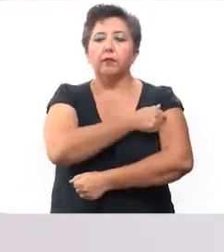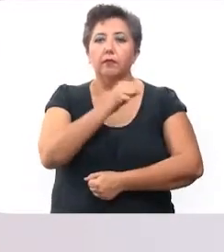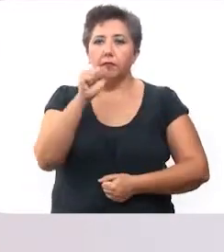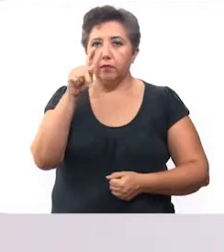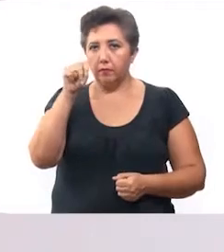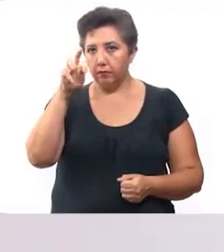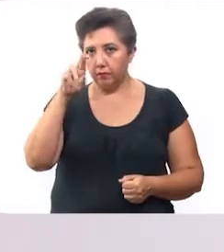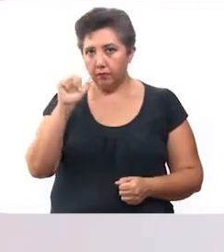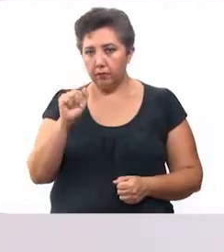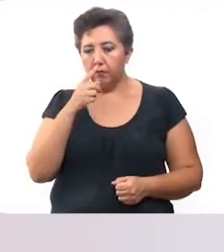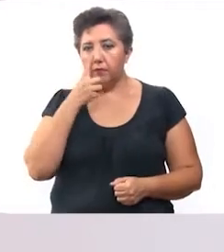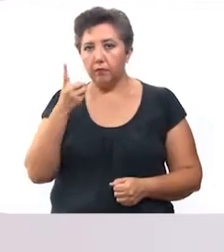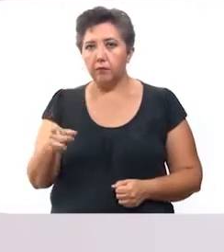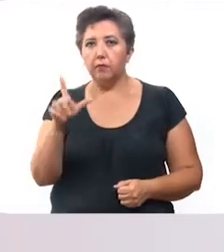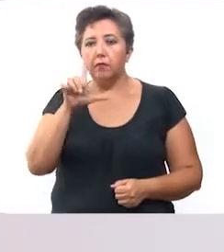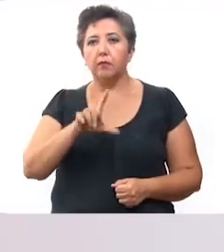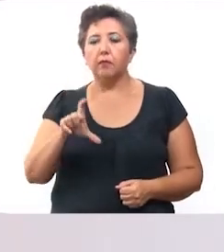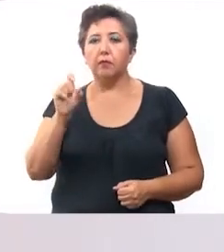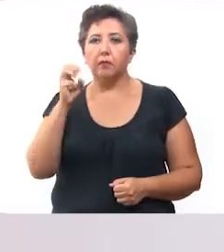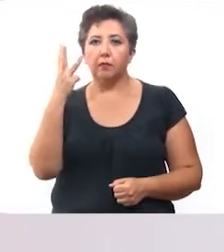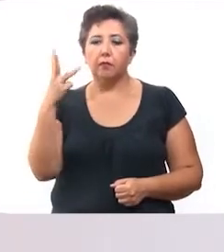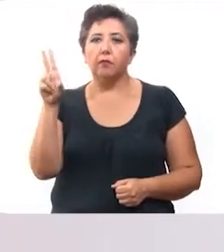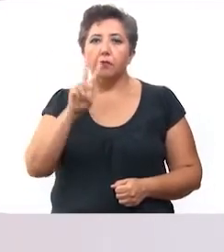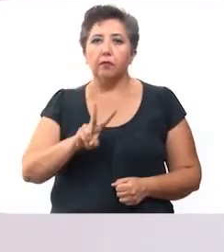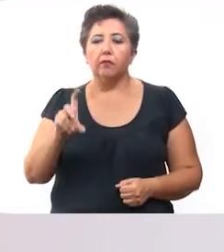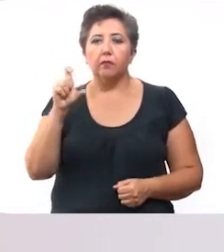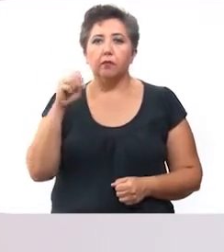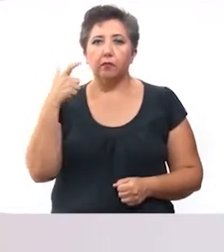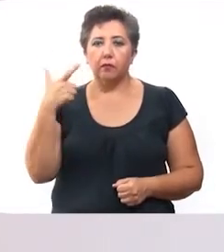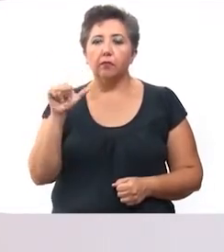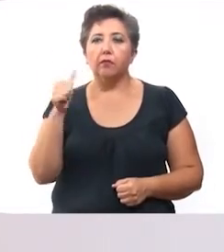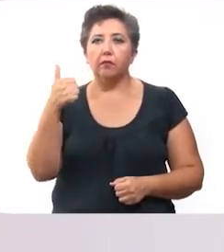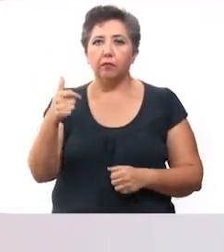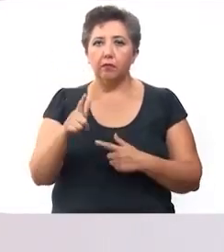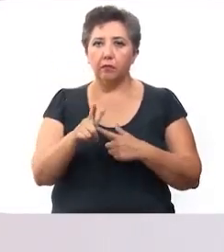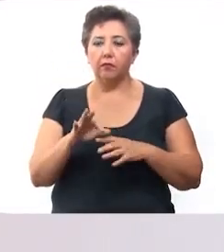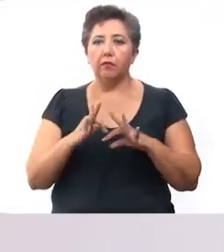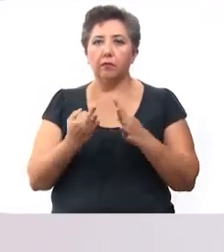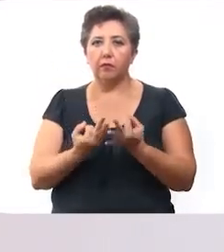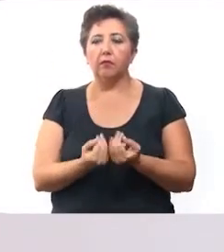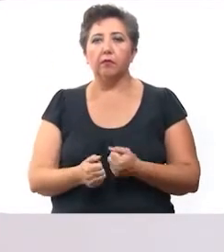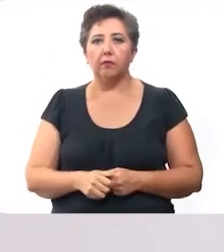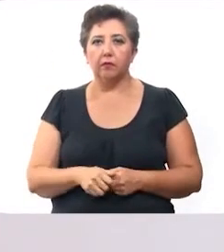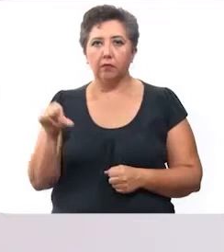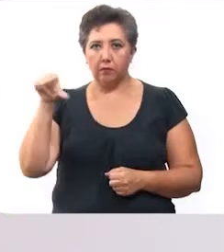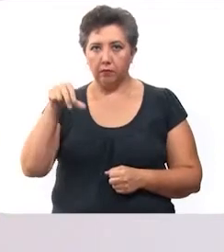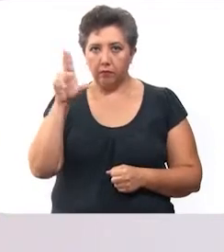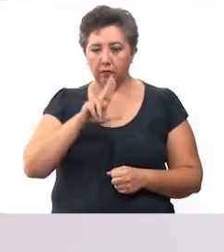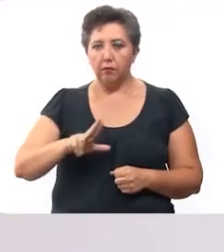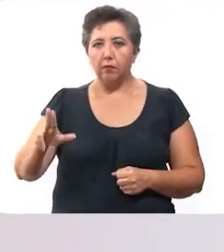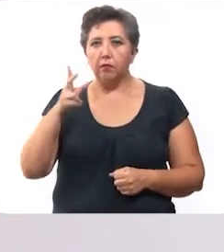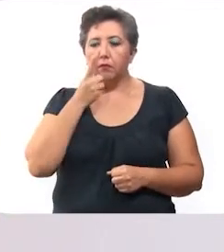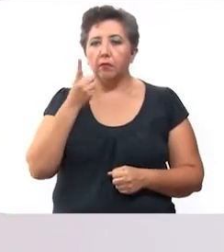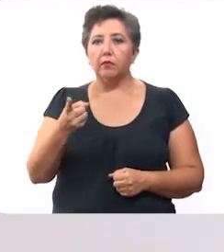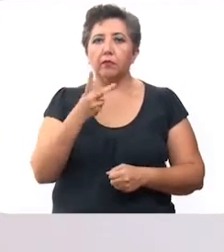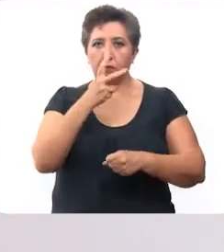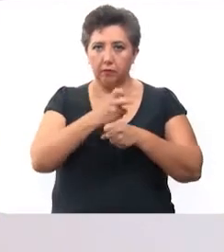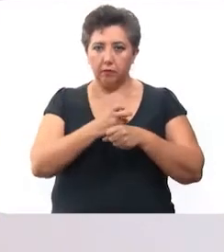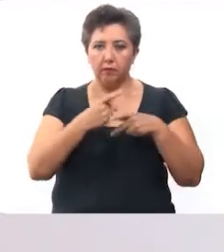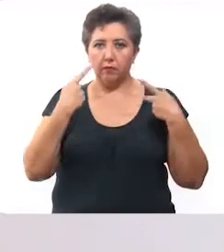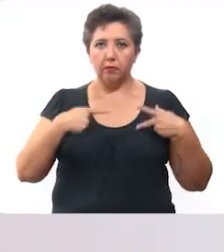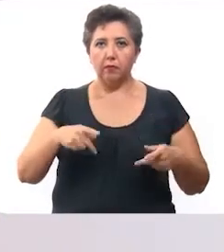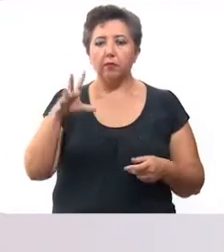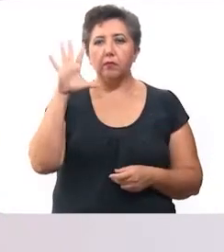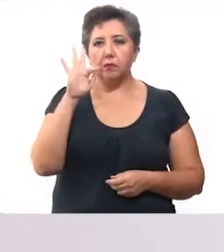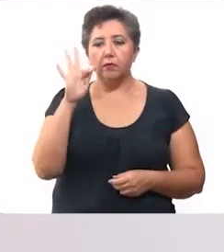farmacéutica AstraZeneca se administrarán del lunes 23 al viernes 27 de agosto de la siguiente forma. Hoy martes se administraron segundas dosis a